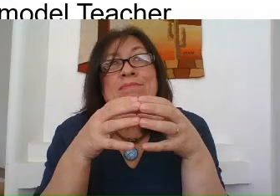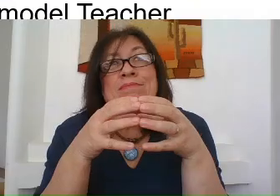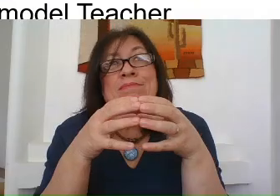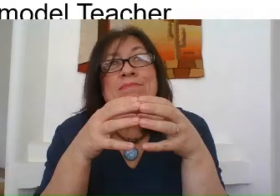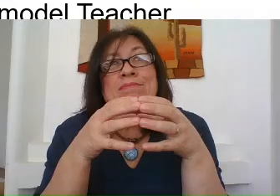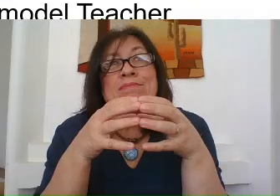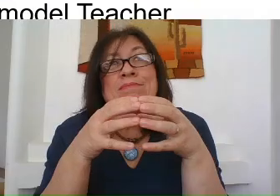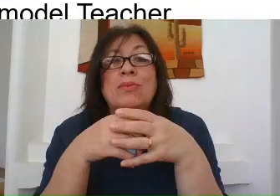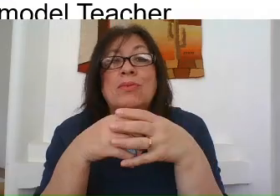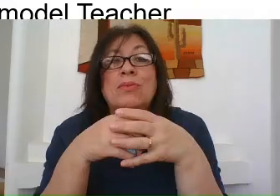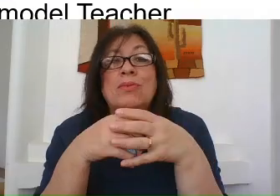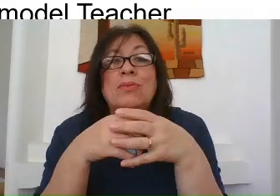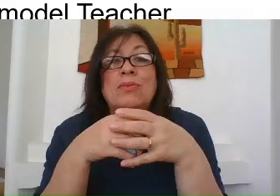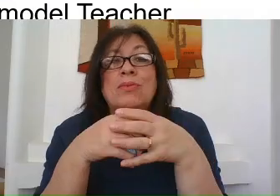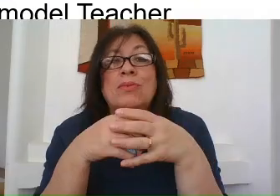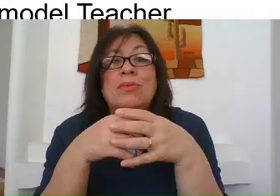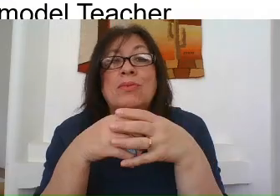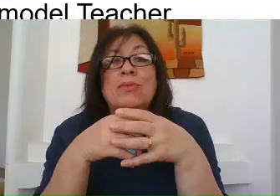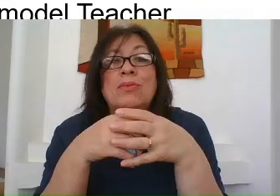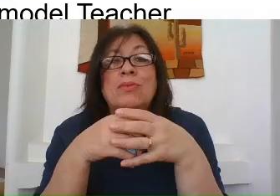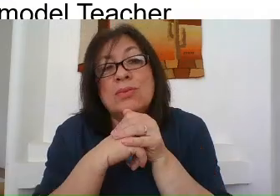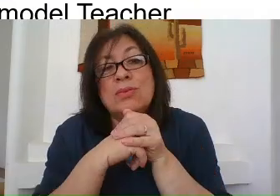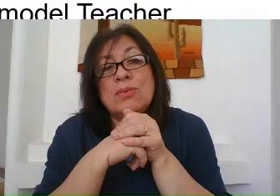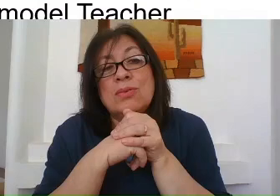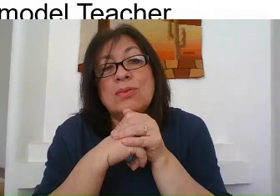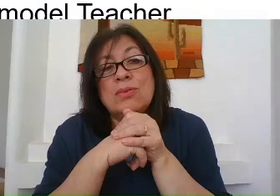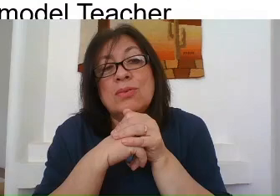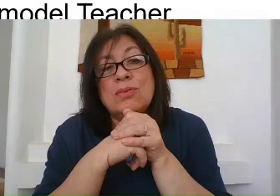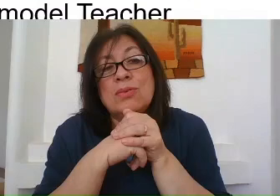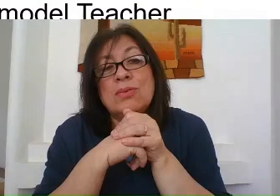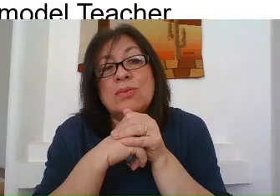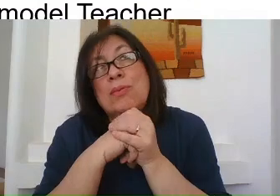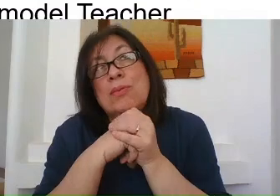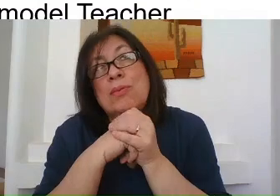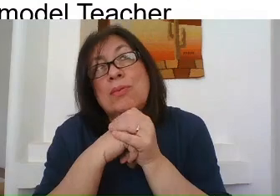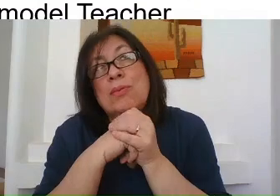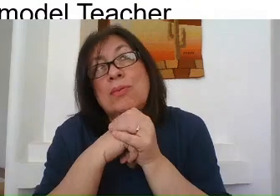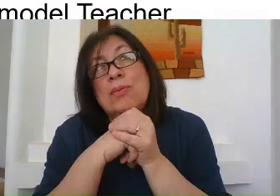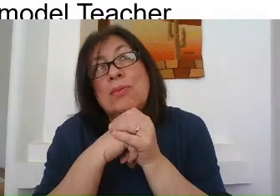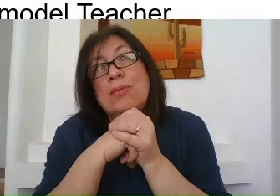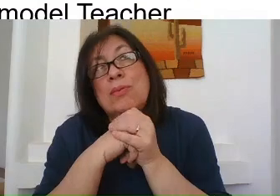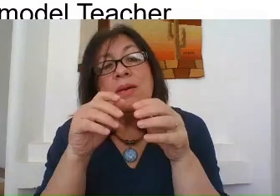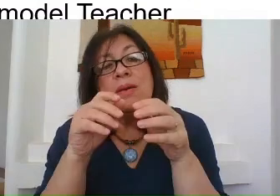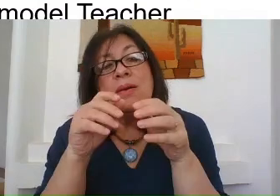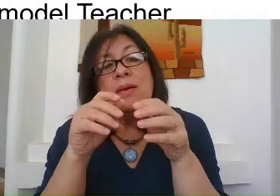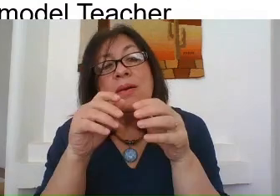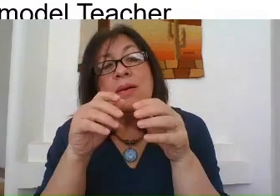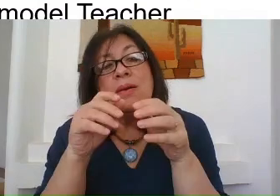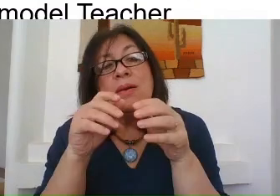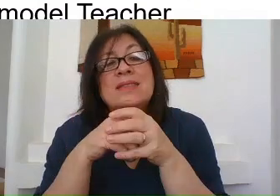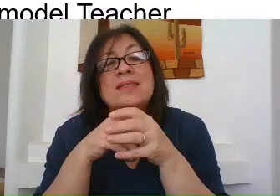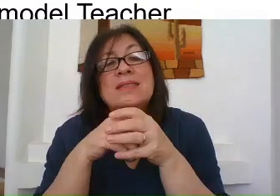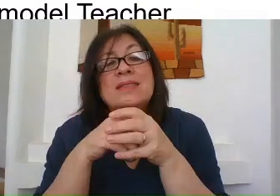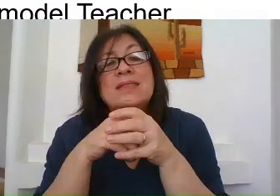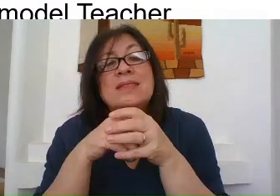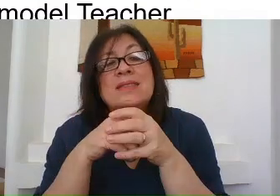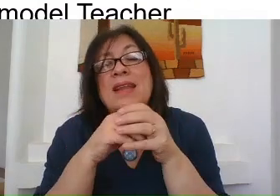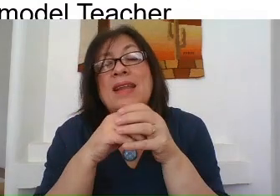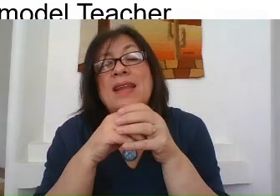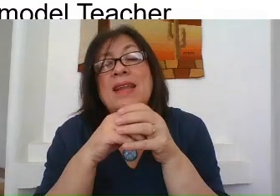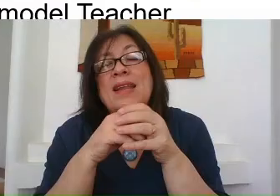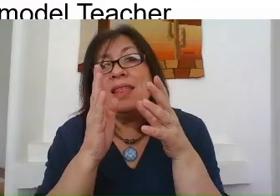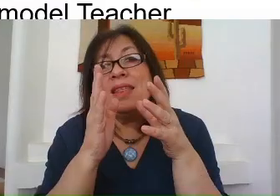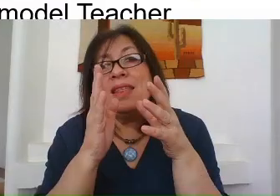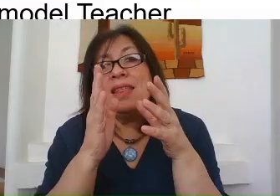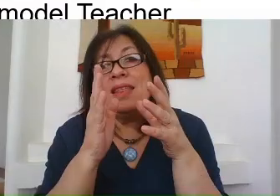si he objetivado con una prueba, cuando tengo resultados que se ubican 2 desvíos estándares a